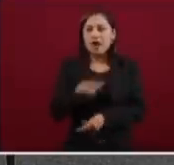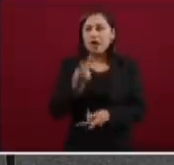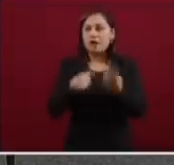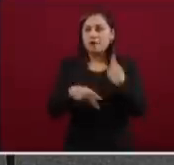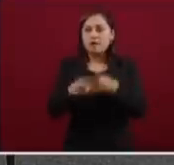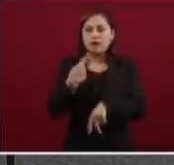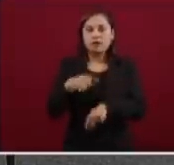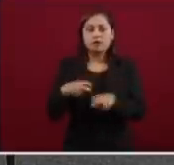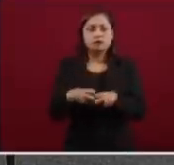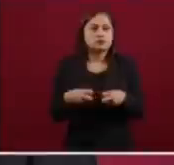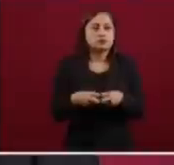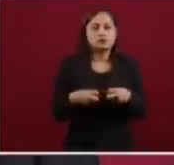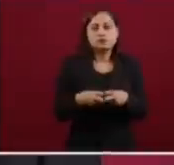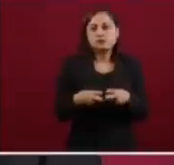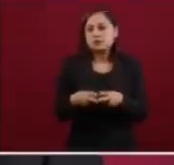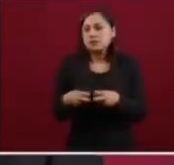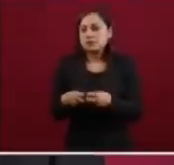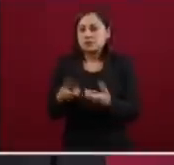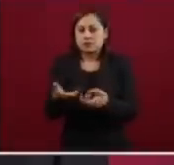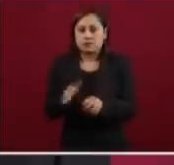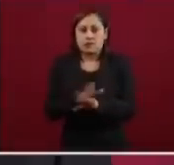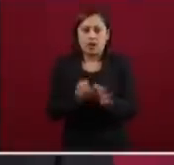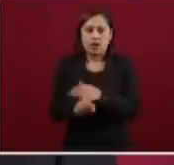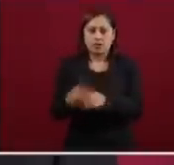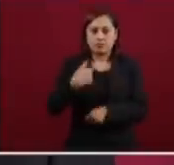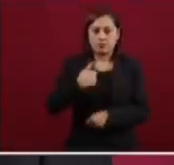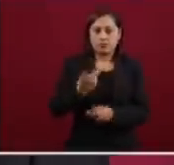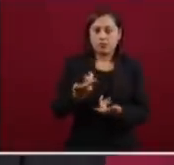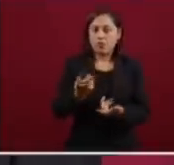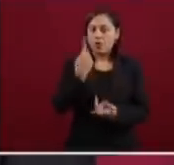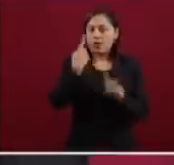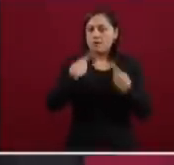estresado alguien que está robando